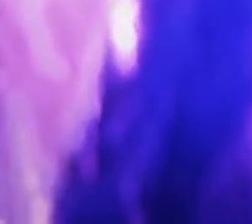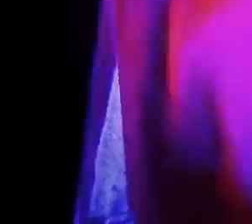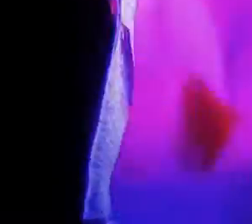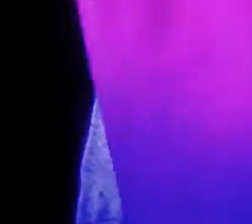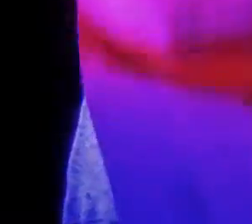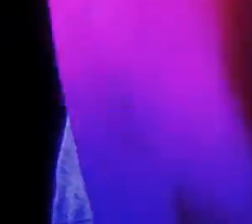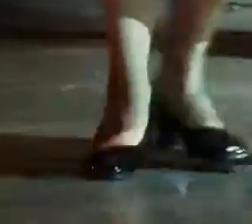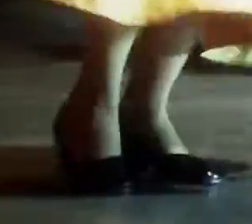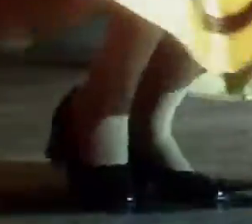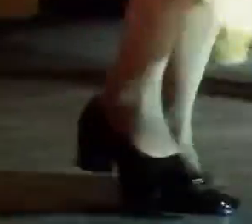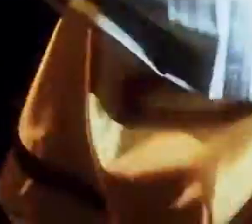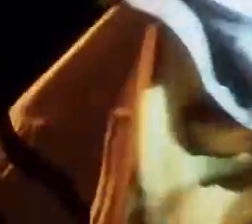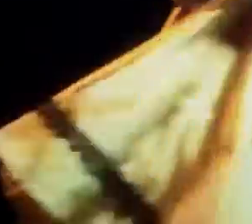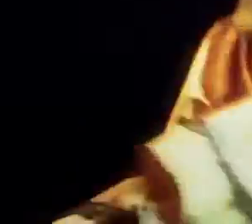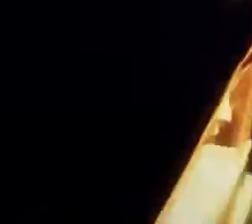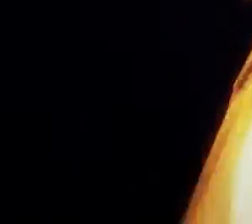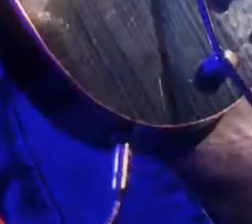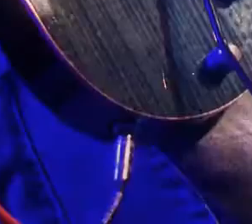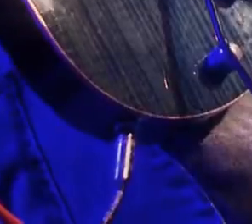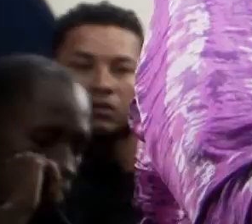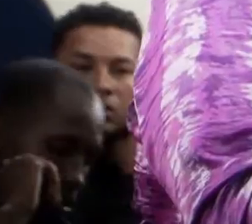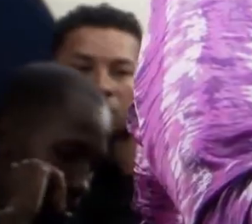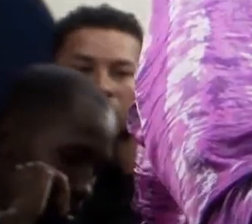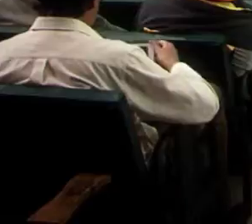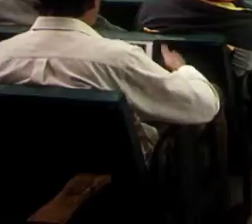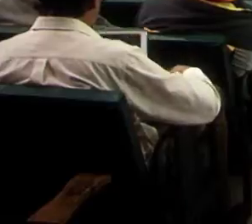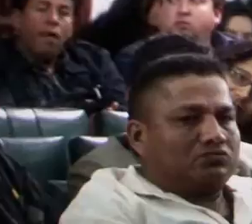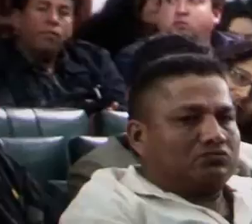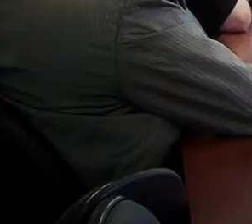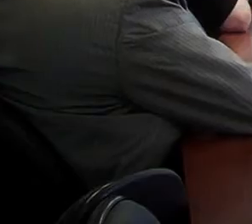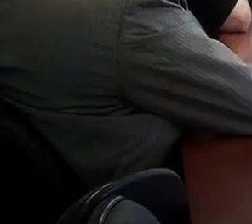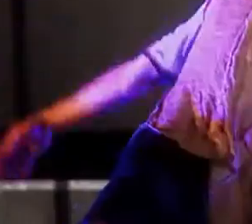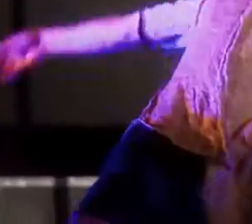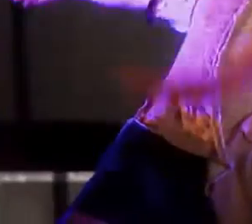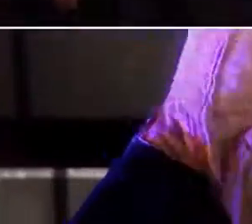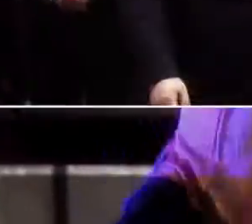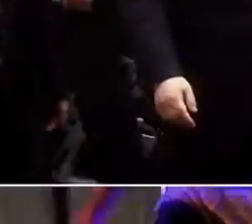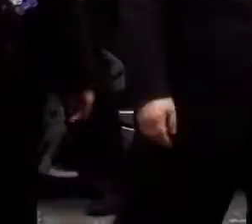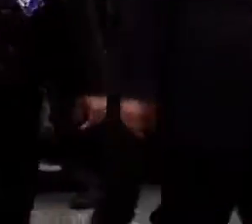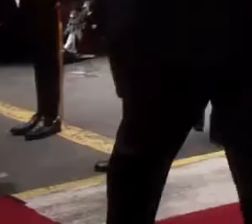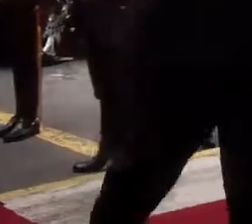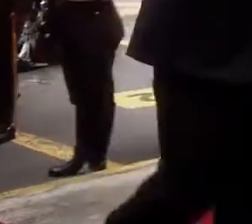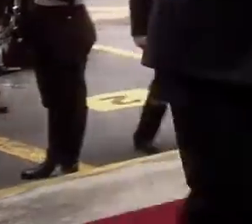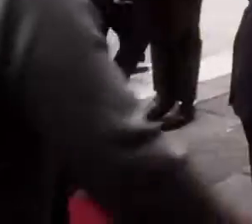La Asamblea Nacional. Cerca siempre está.